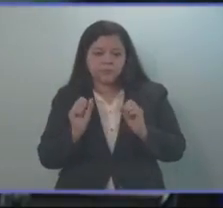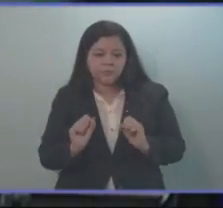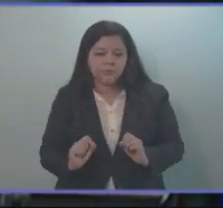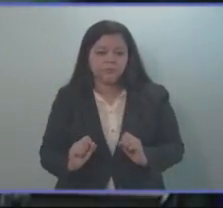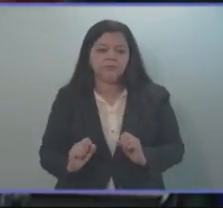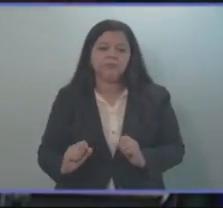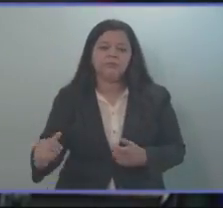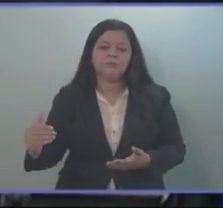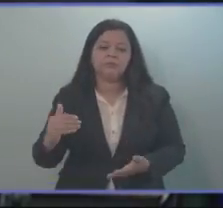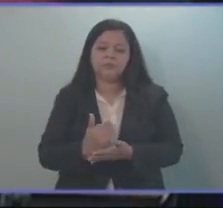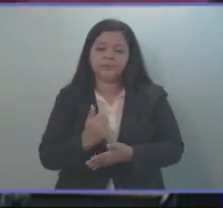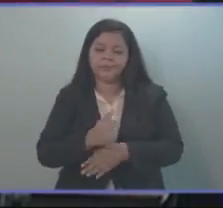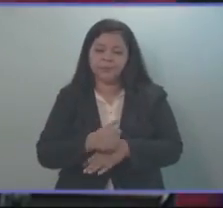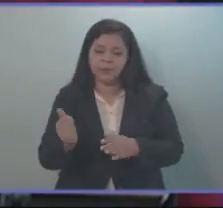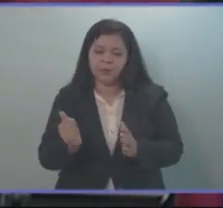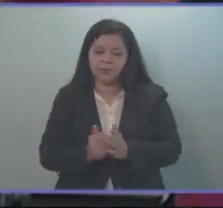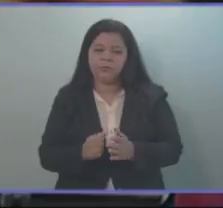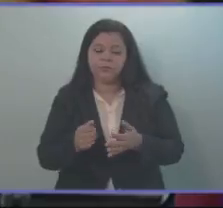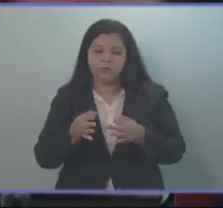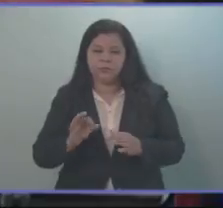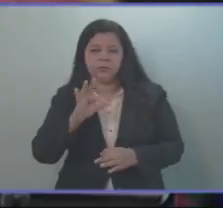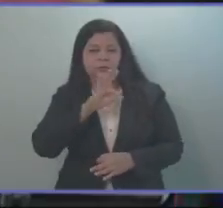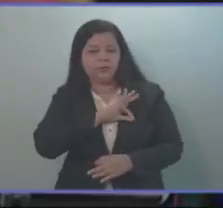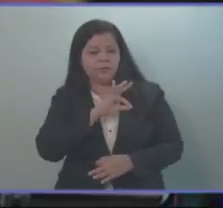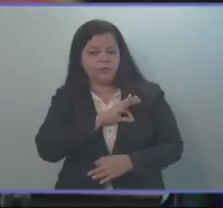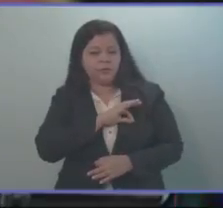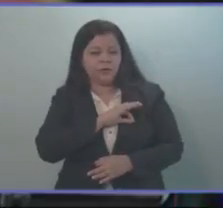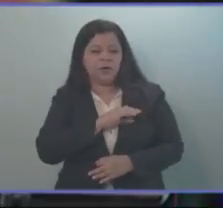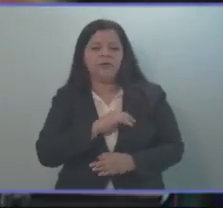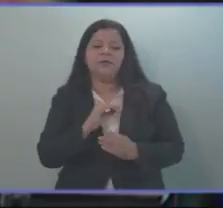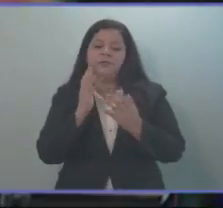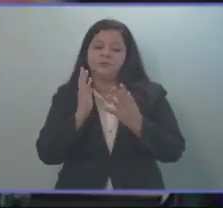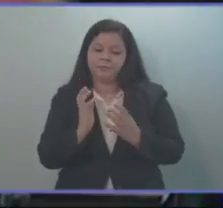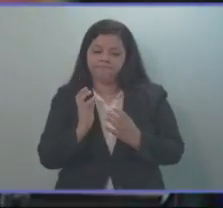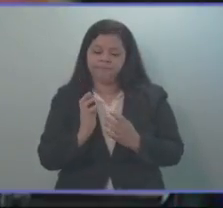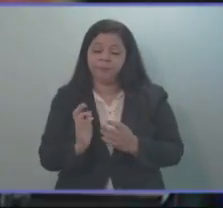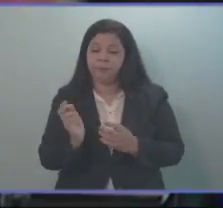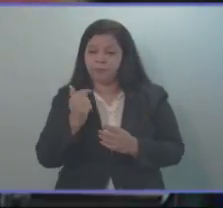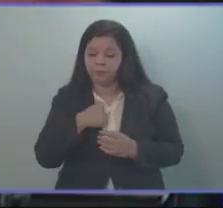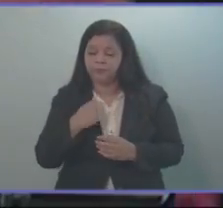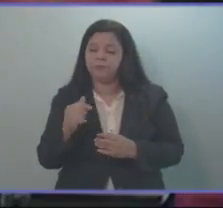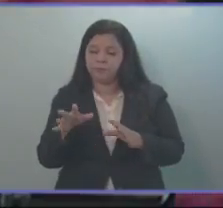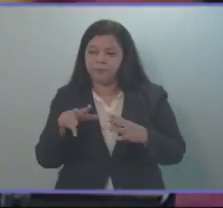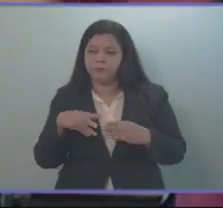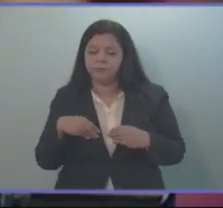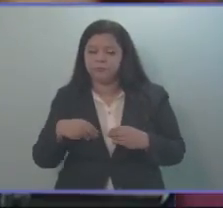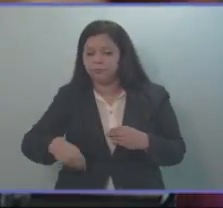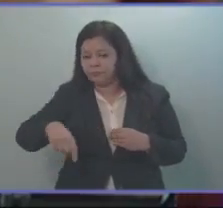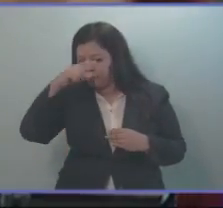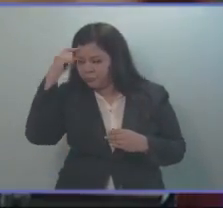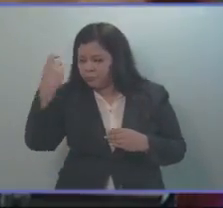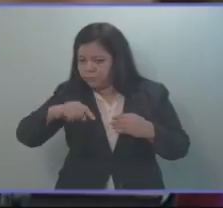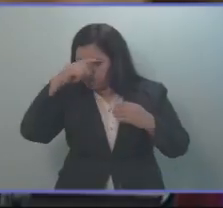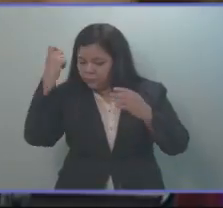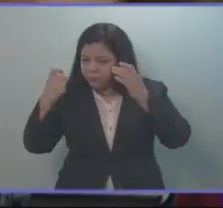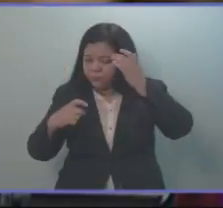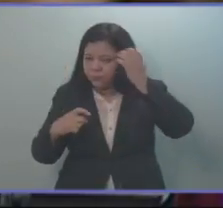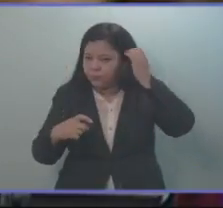este seno favorable. Debo reconocer el trabajo de